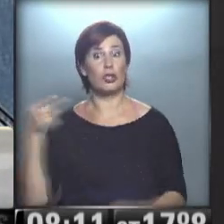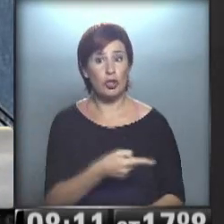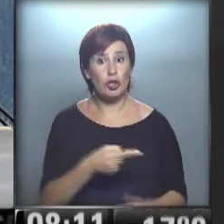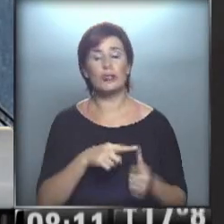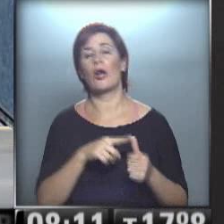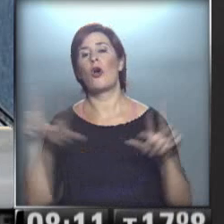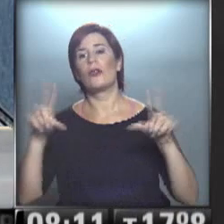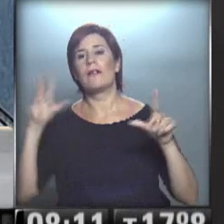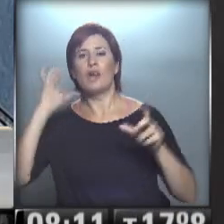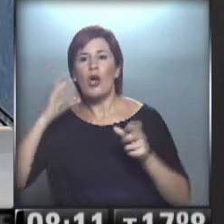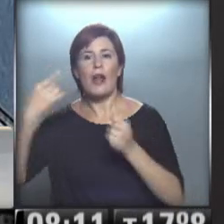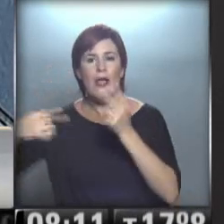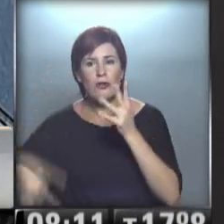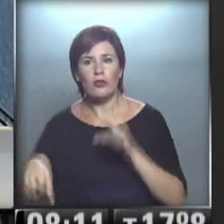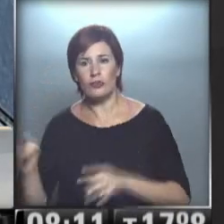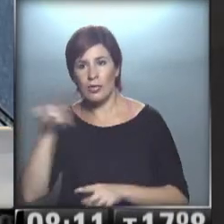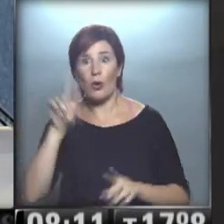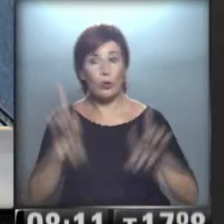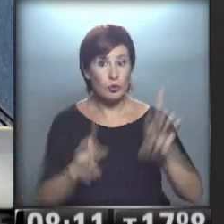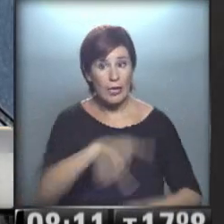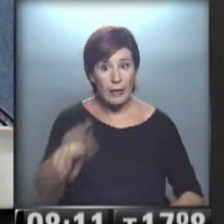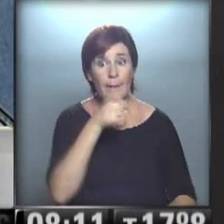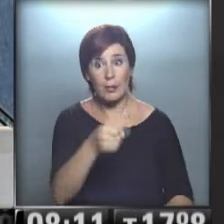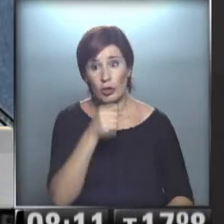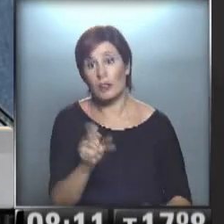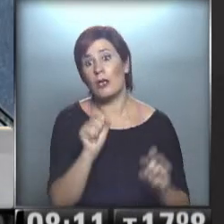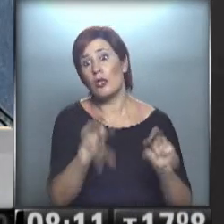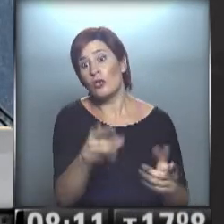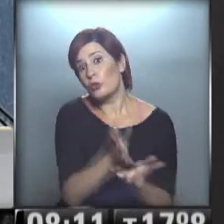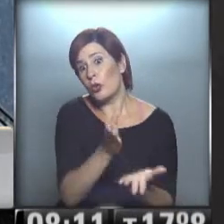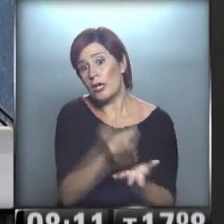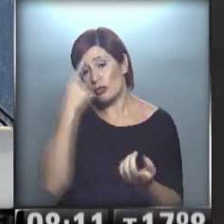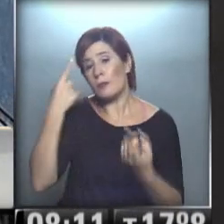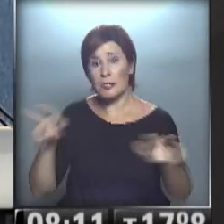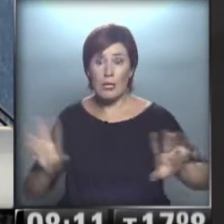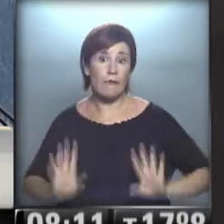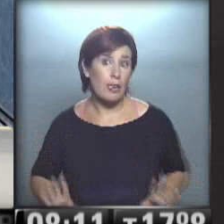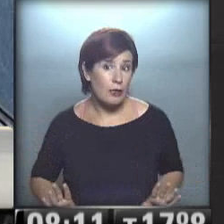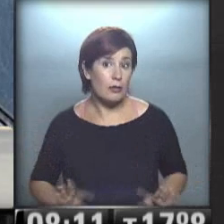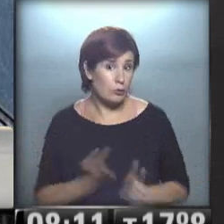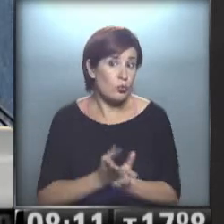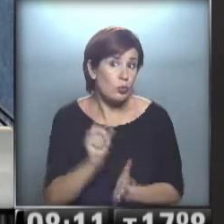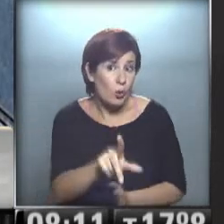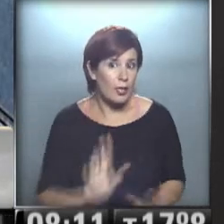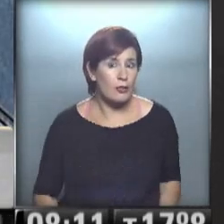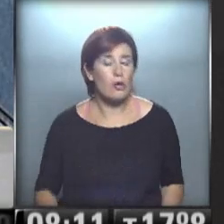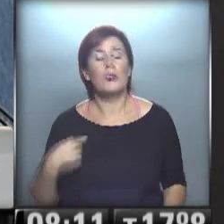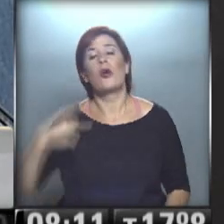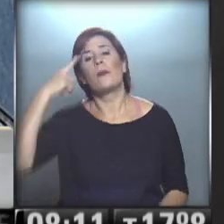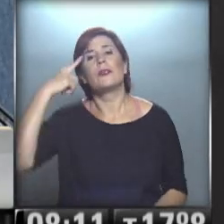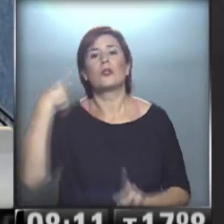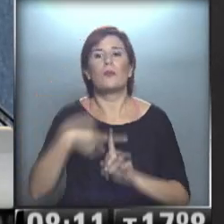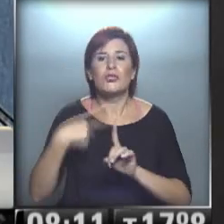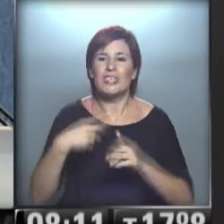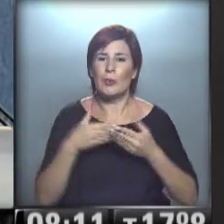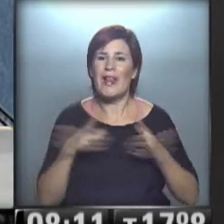medios de comunicación o también ustedes como periodistas tienen todo el derecho de disentir, pero me parece que es muy positivo para la